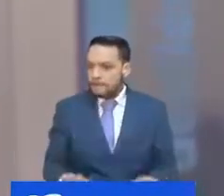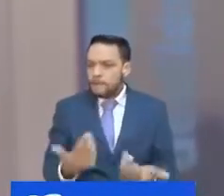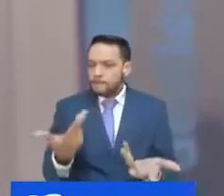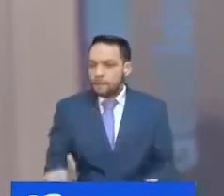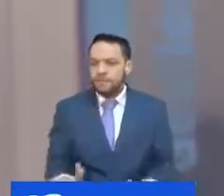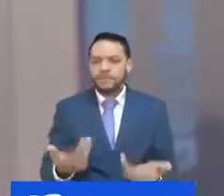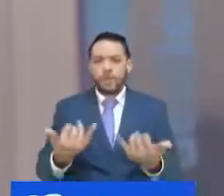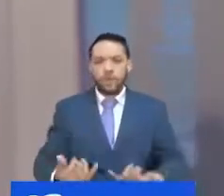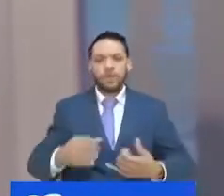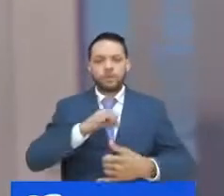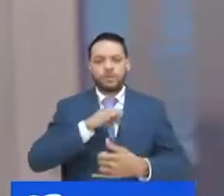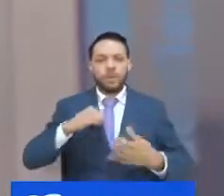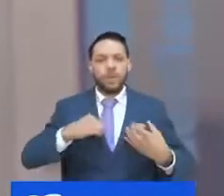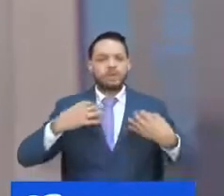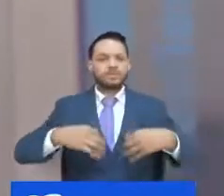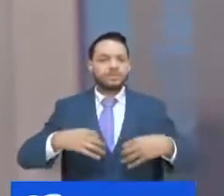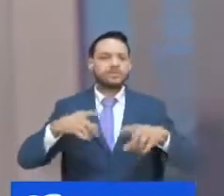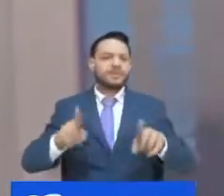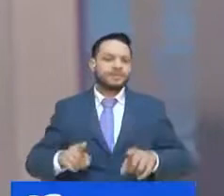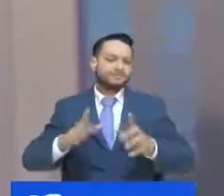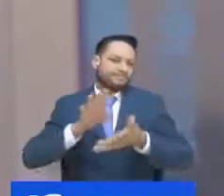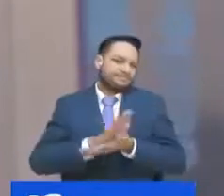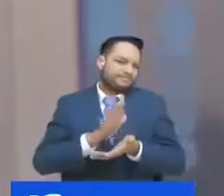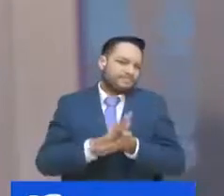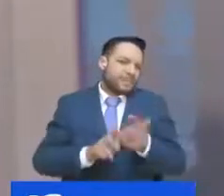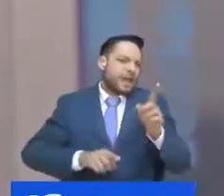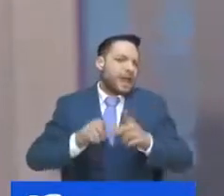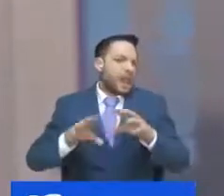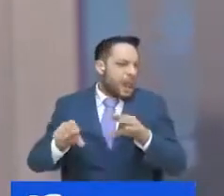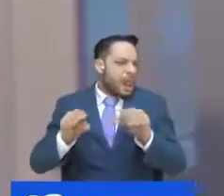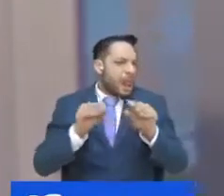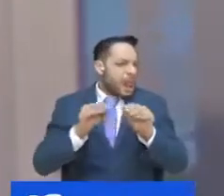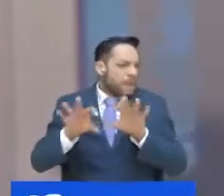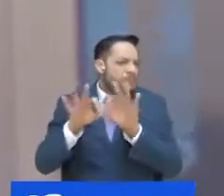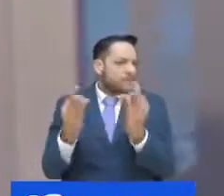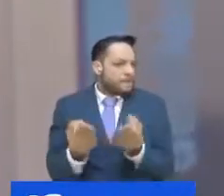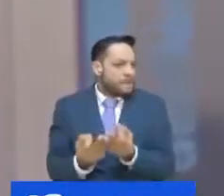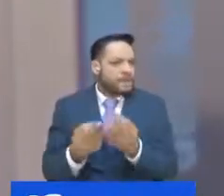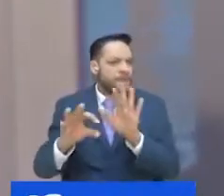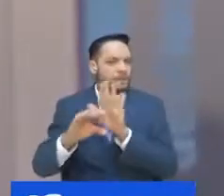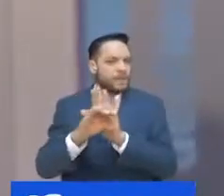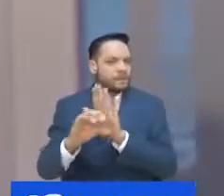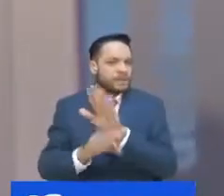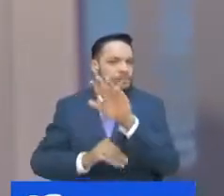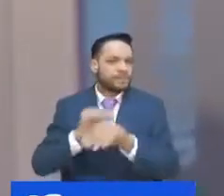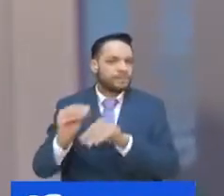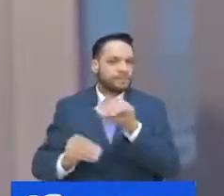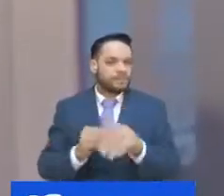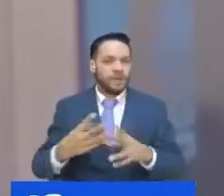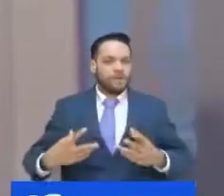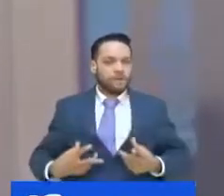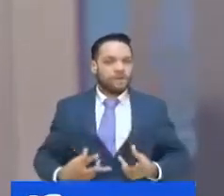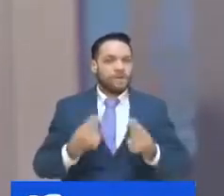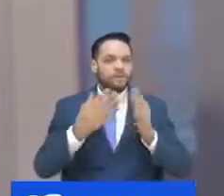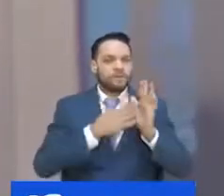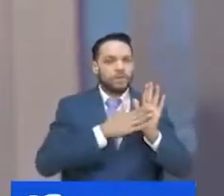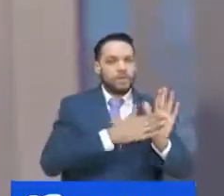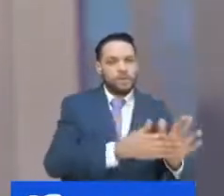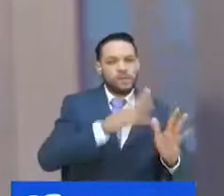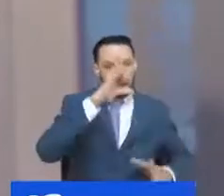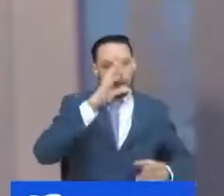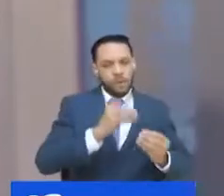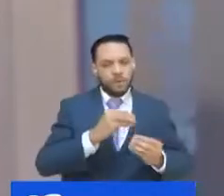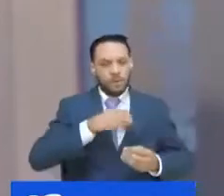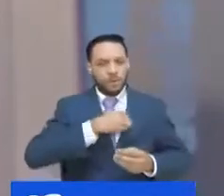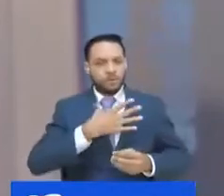de amor estén un poco más tranquilos. Algunas fuentes cercanas a la pareja han informado que los actores le estarían dando una segunda oportunidad a